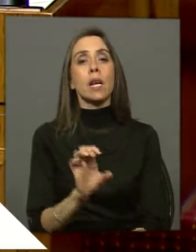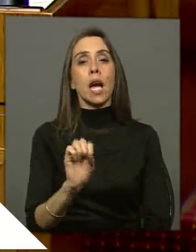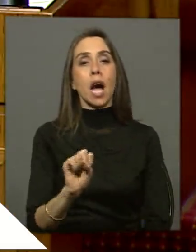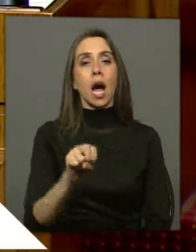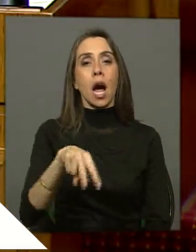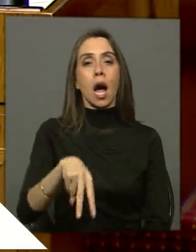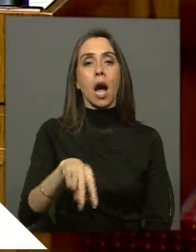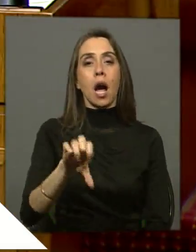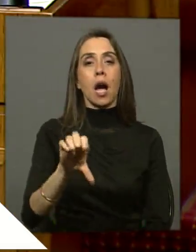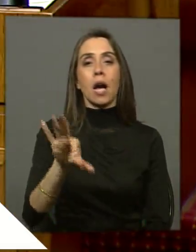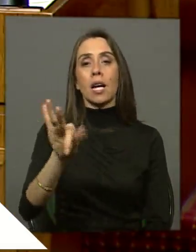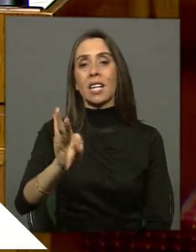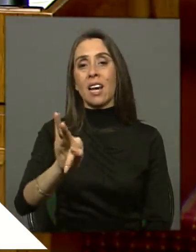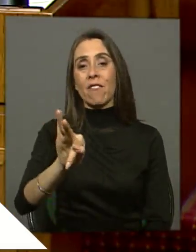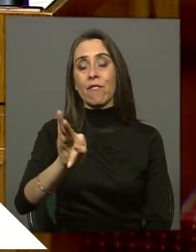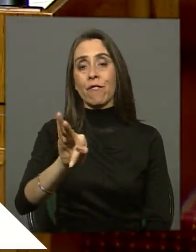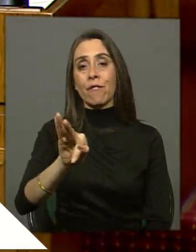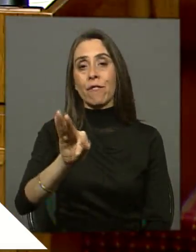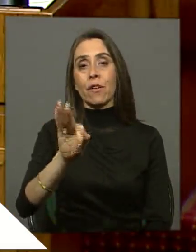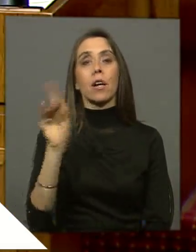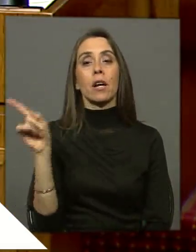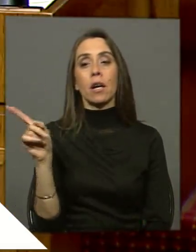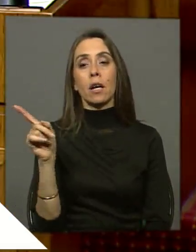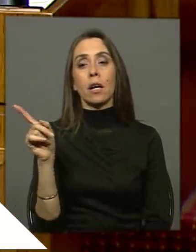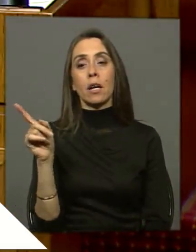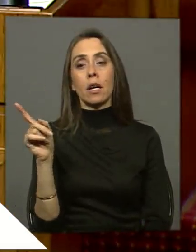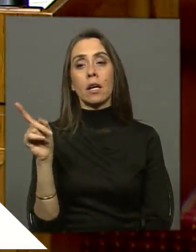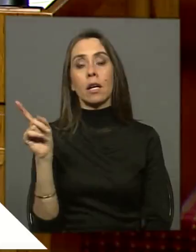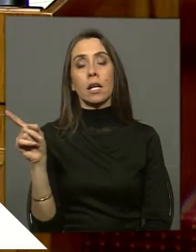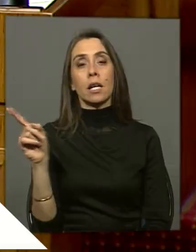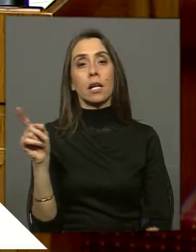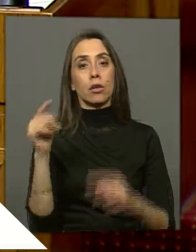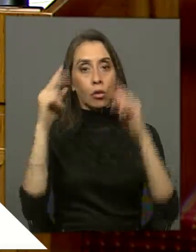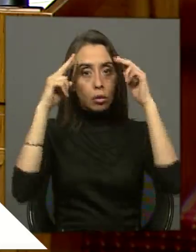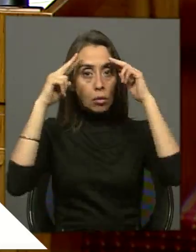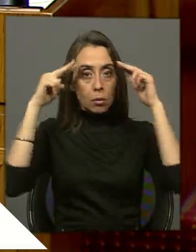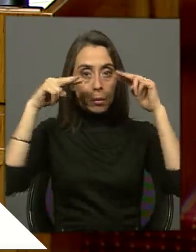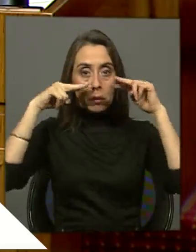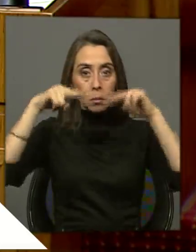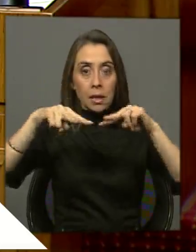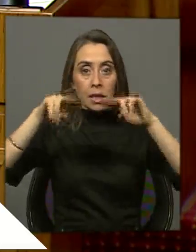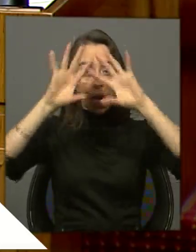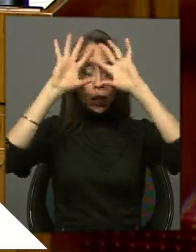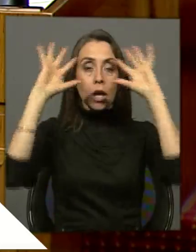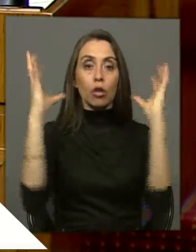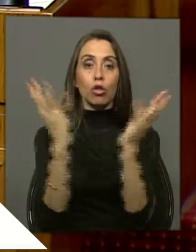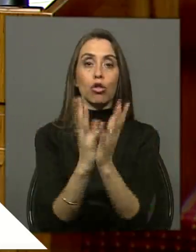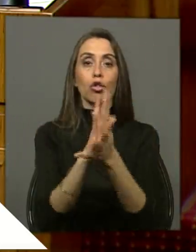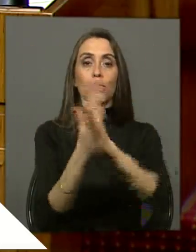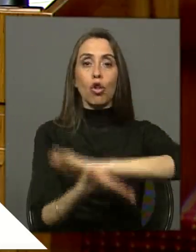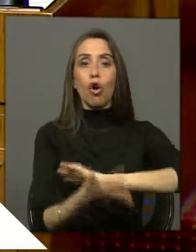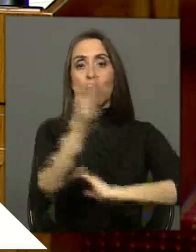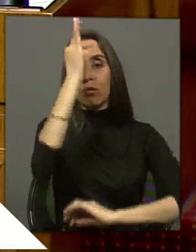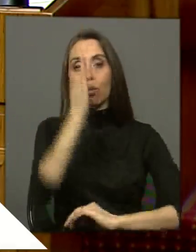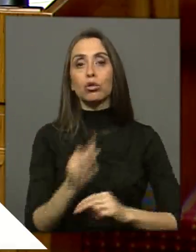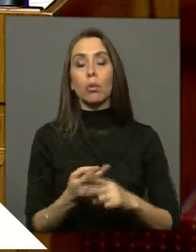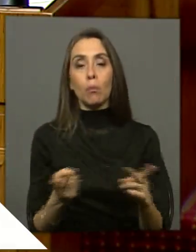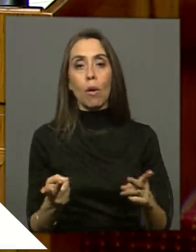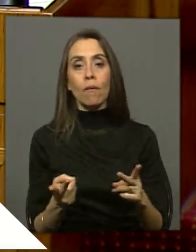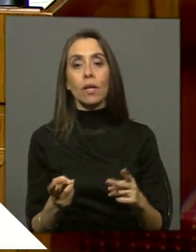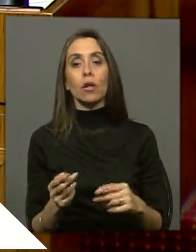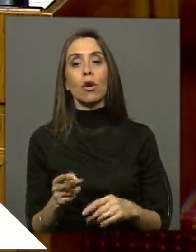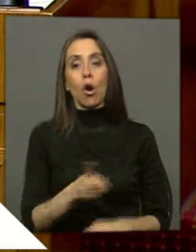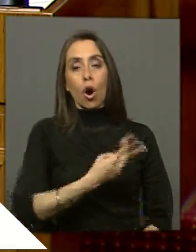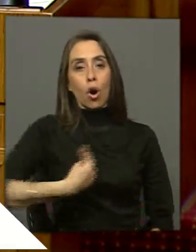la ANEF en términos de una visión de todos los funcionarios públicos. Tener la misma conducta con